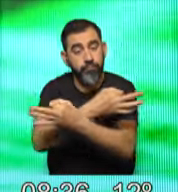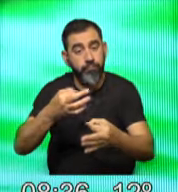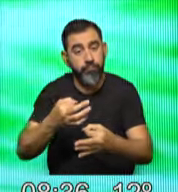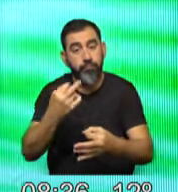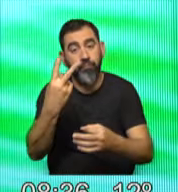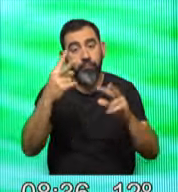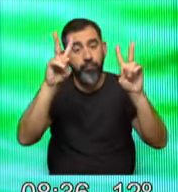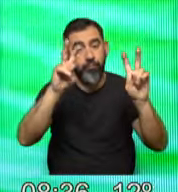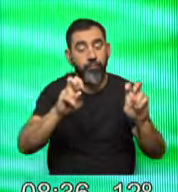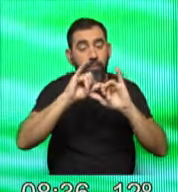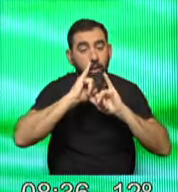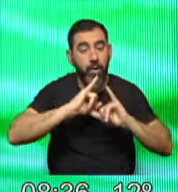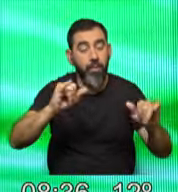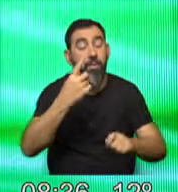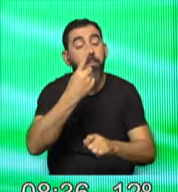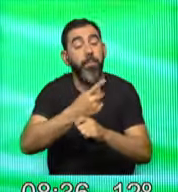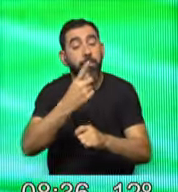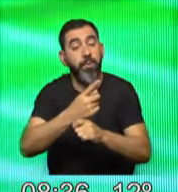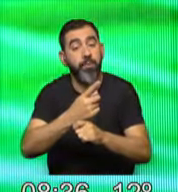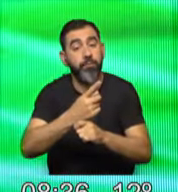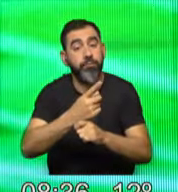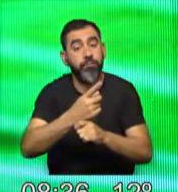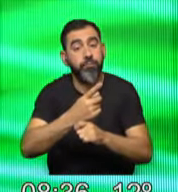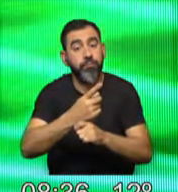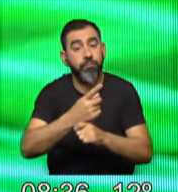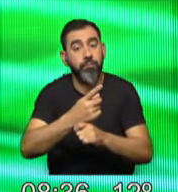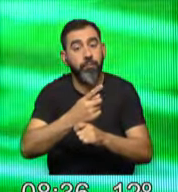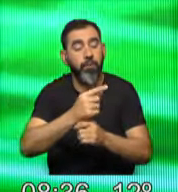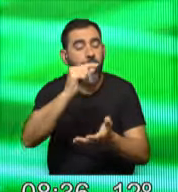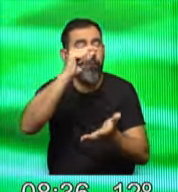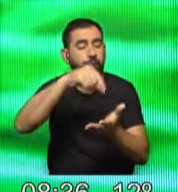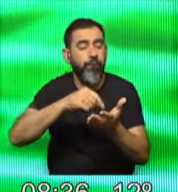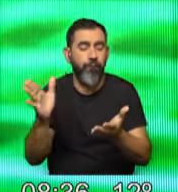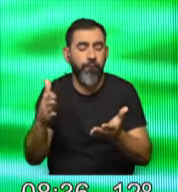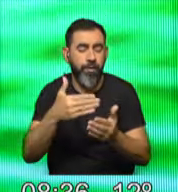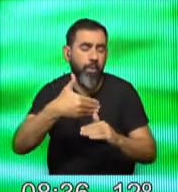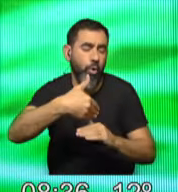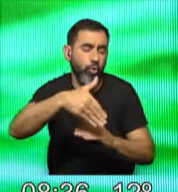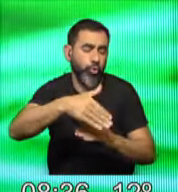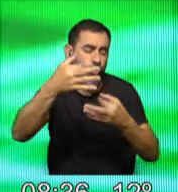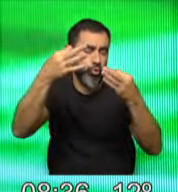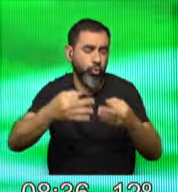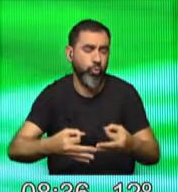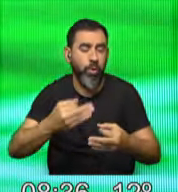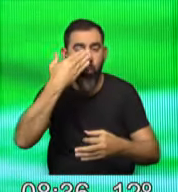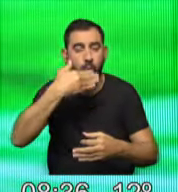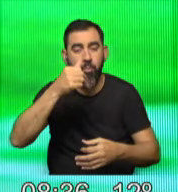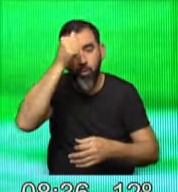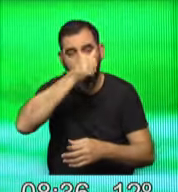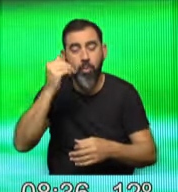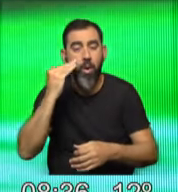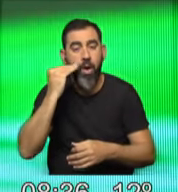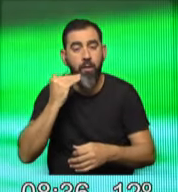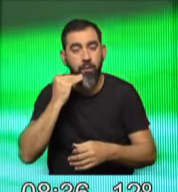dos tramos que tiene esta esta Campaña en primer lugar llegar sobradamente a las firmas necesarias el último domingo de